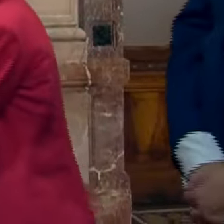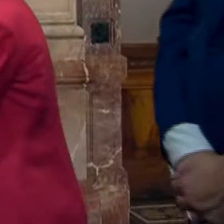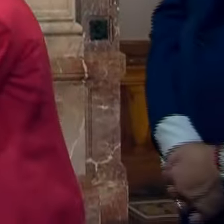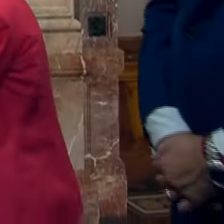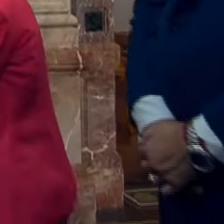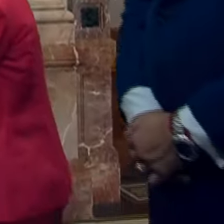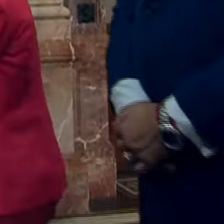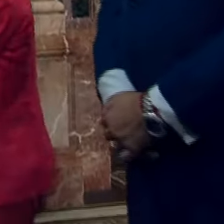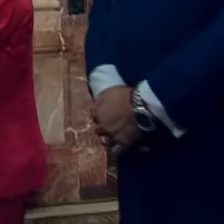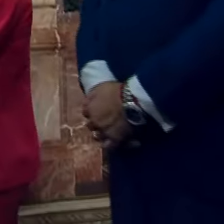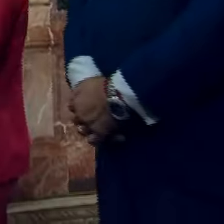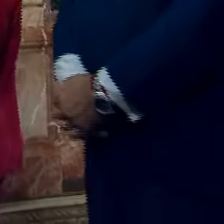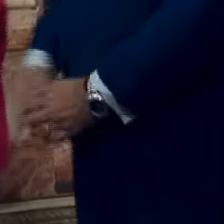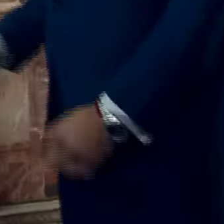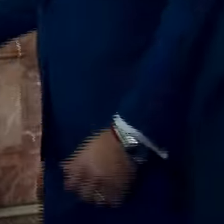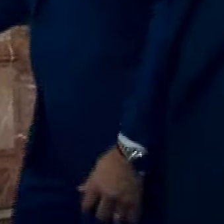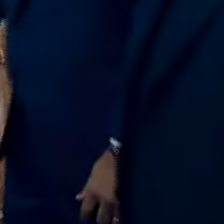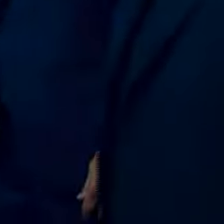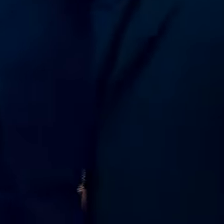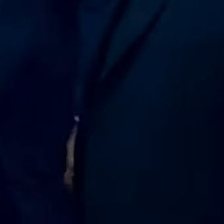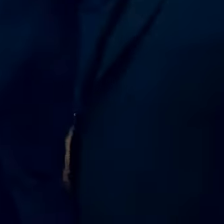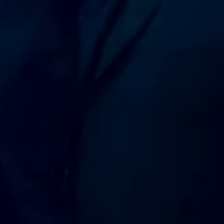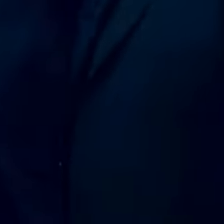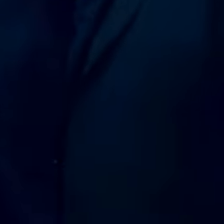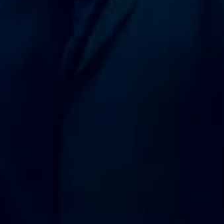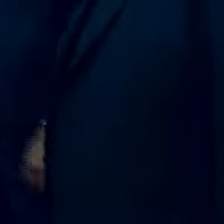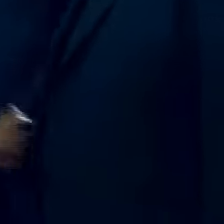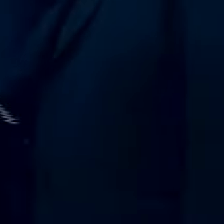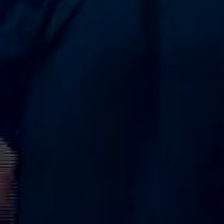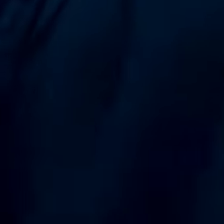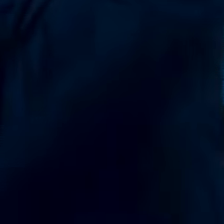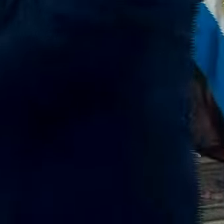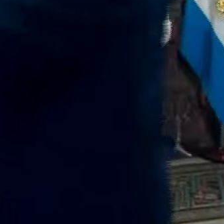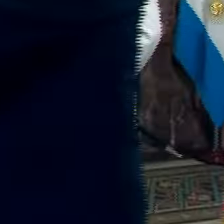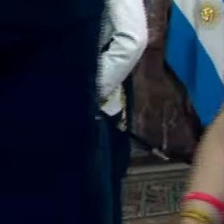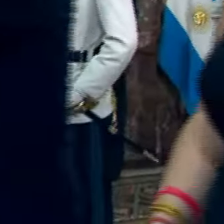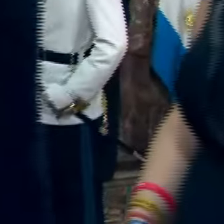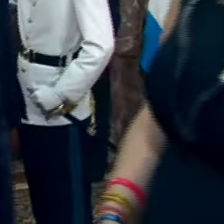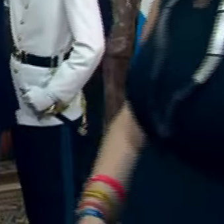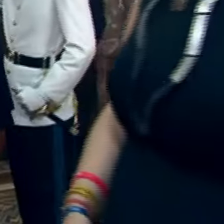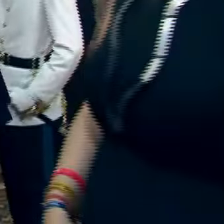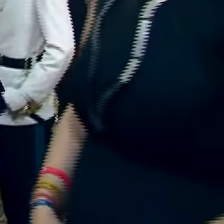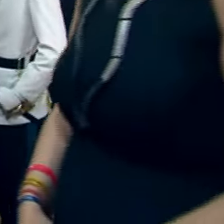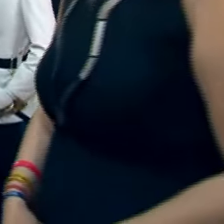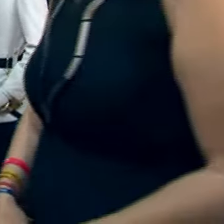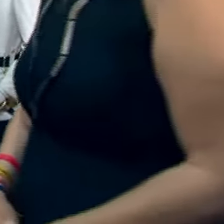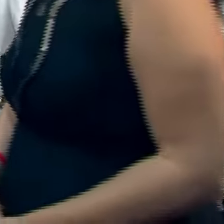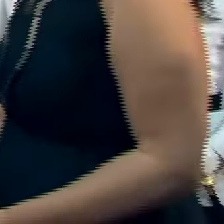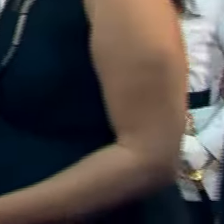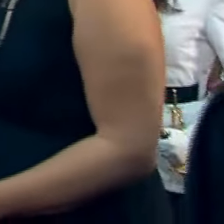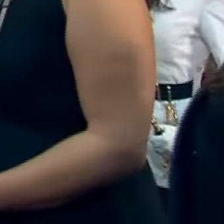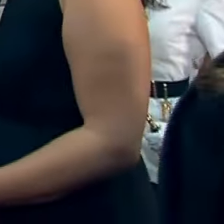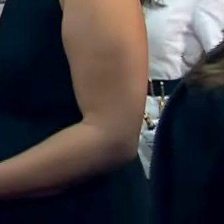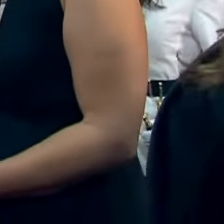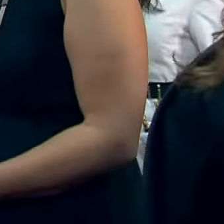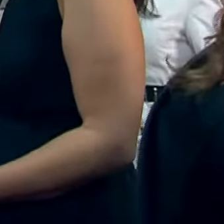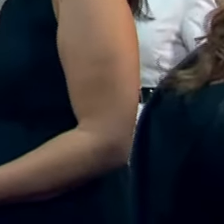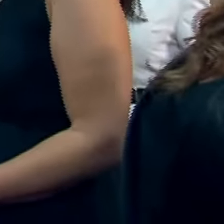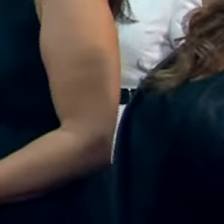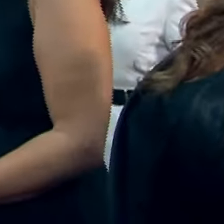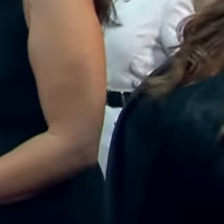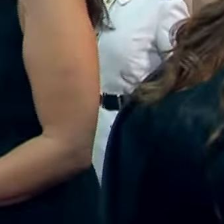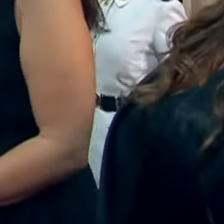142 sesiones ordinarias del Honorable Congreso de la Nación. El señor